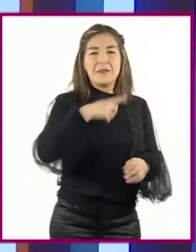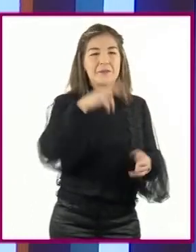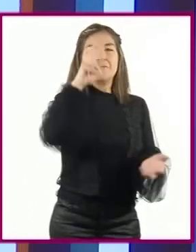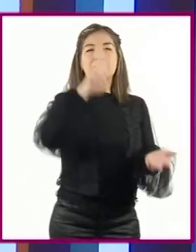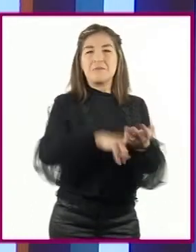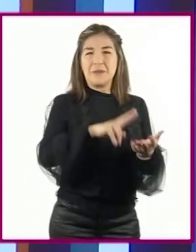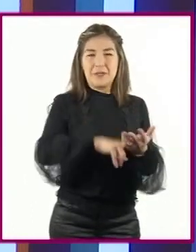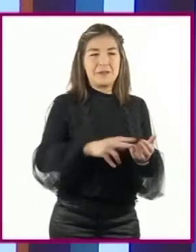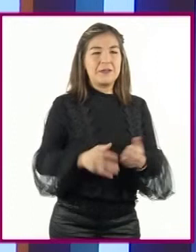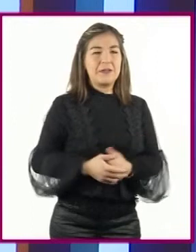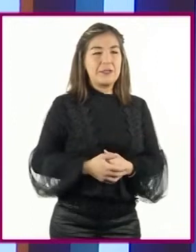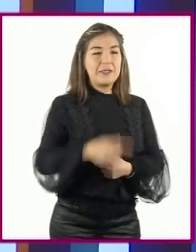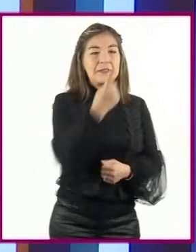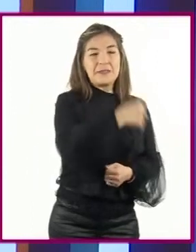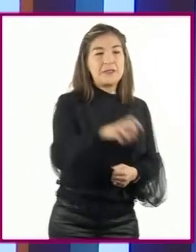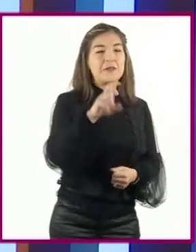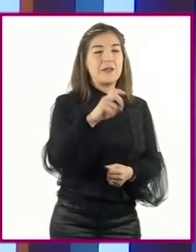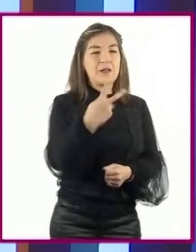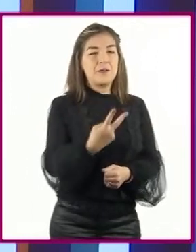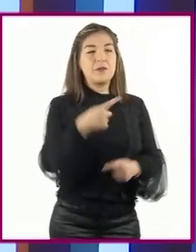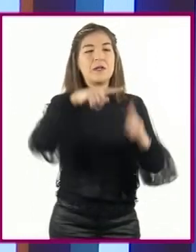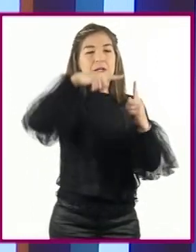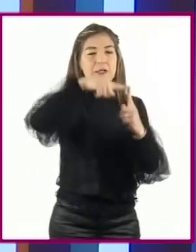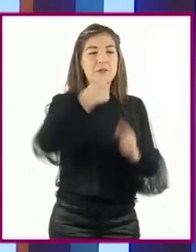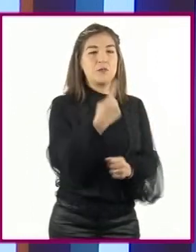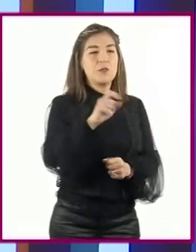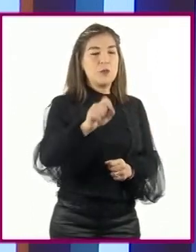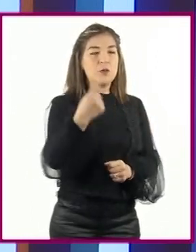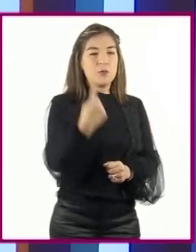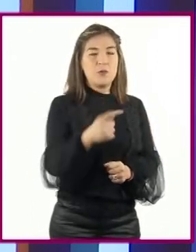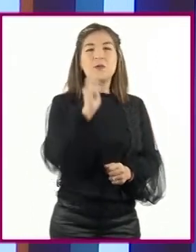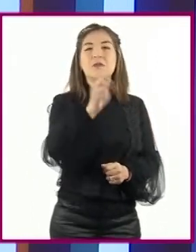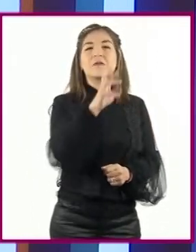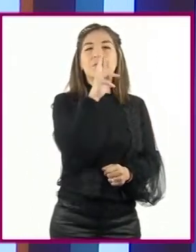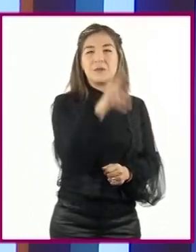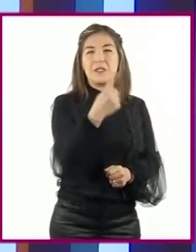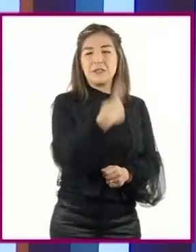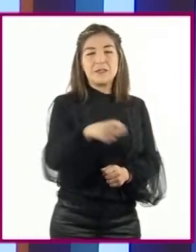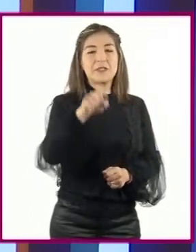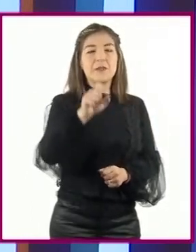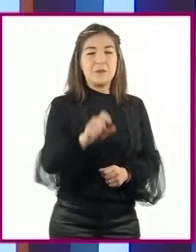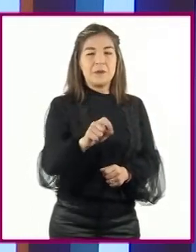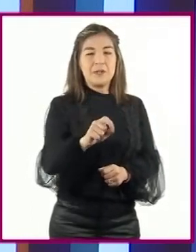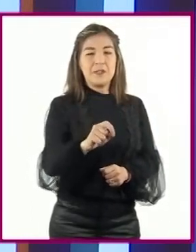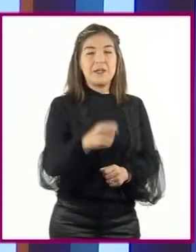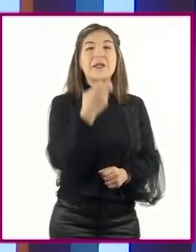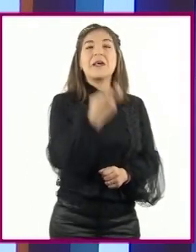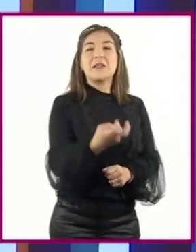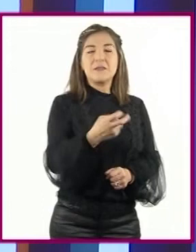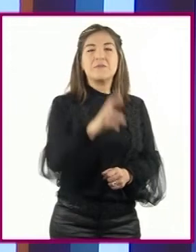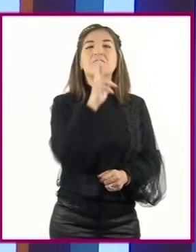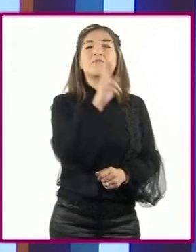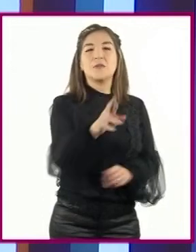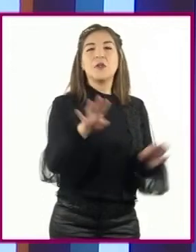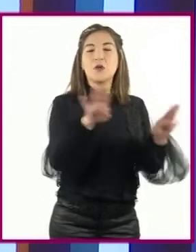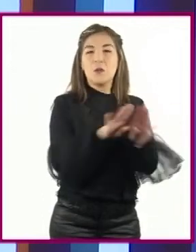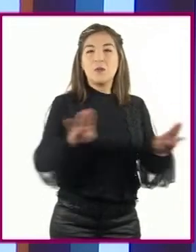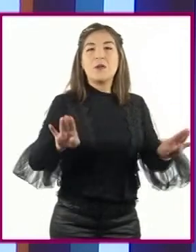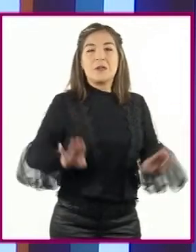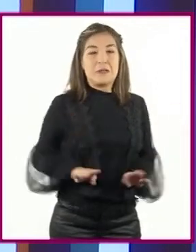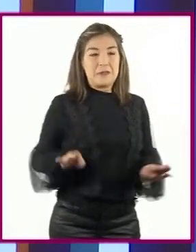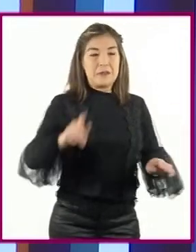equivalente. 132 entre 1.1, cuyo cociente es 120. Esto comprueba que las